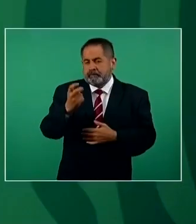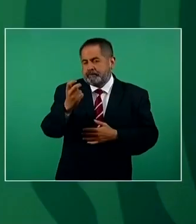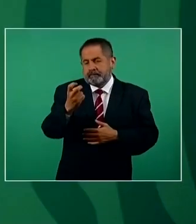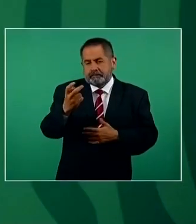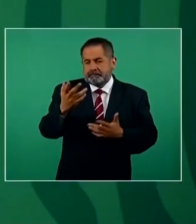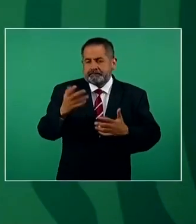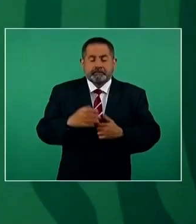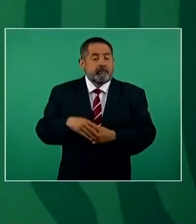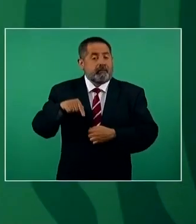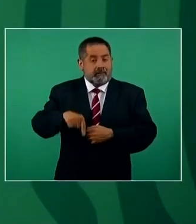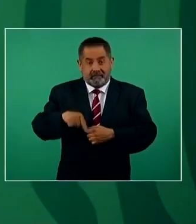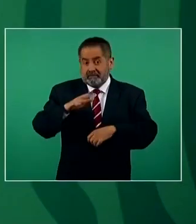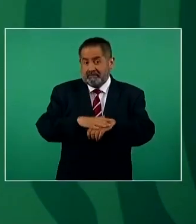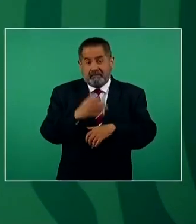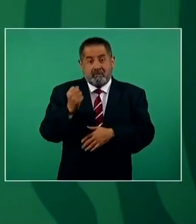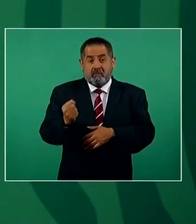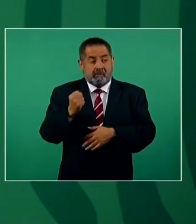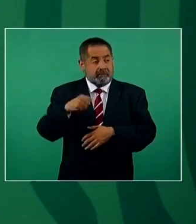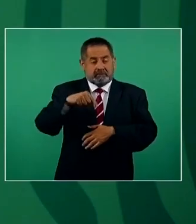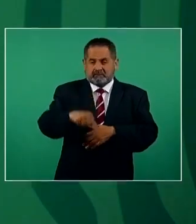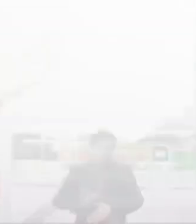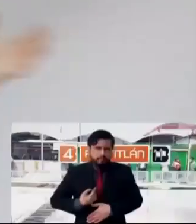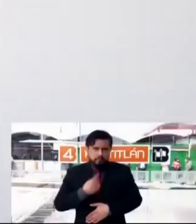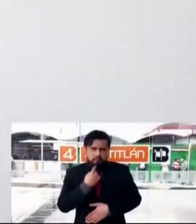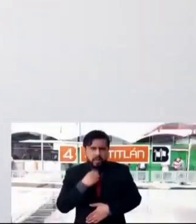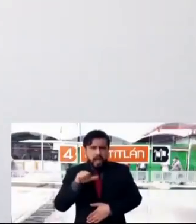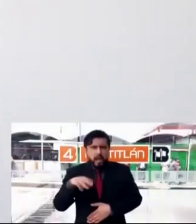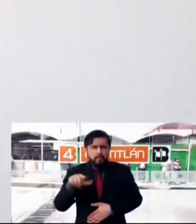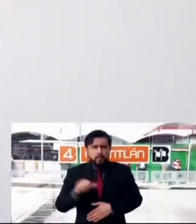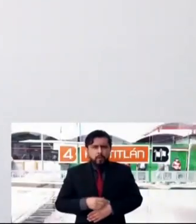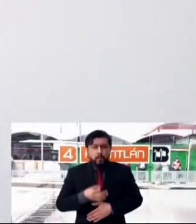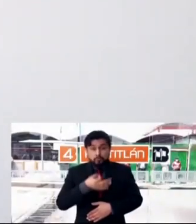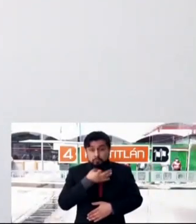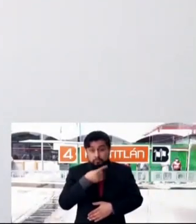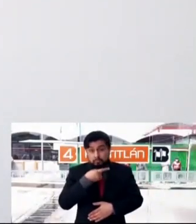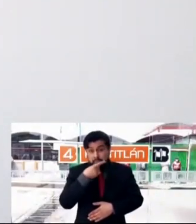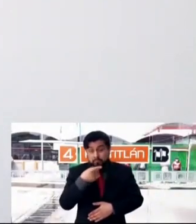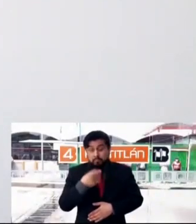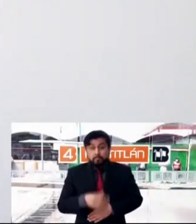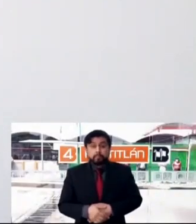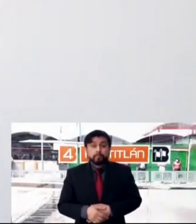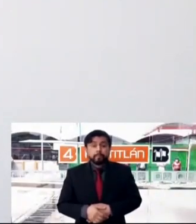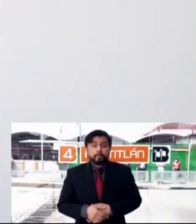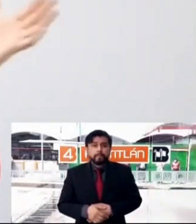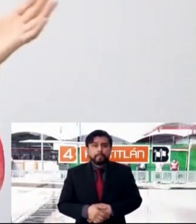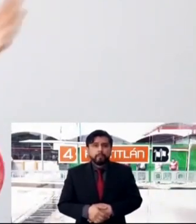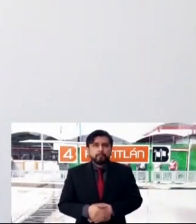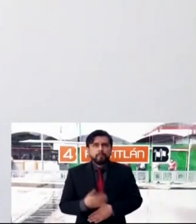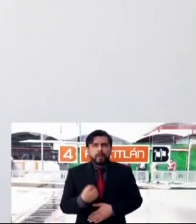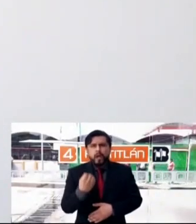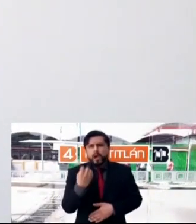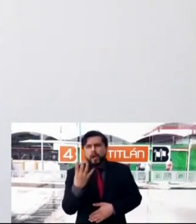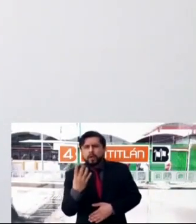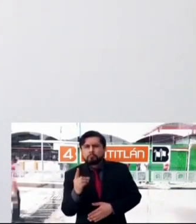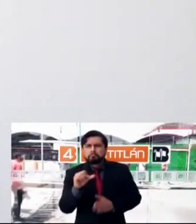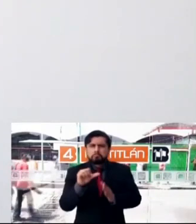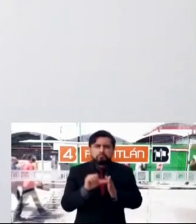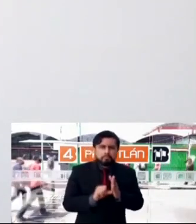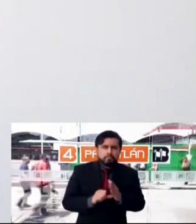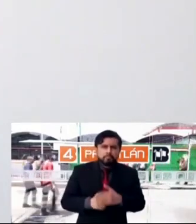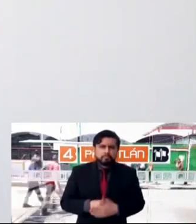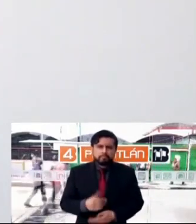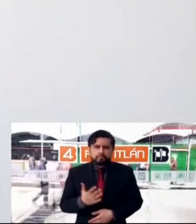reciente más la guerra en los últimos veces a veces ya desde hace rato